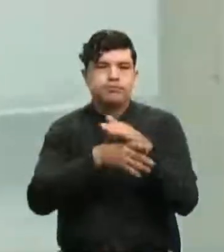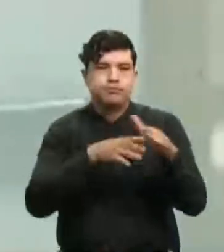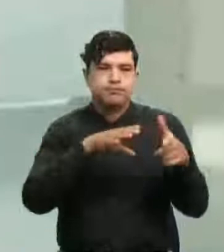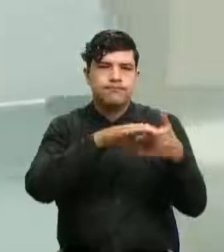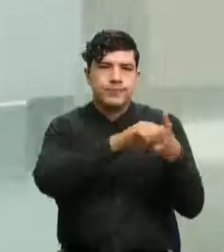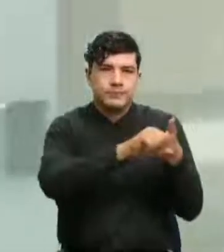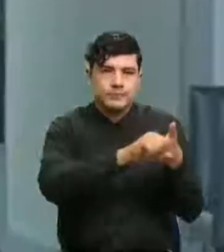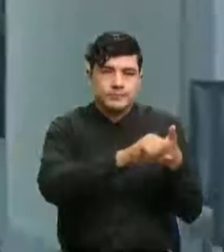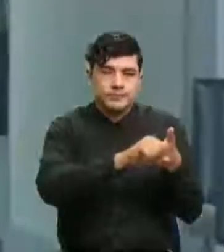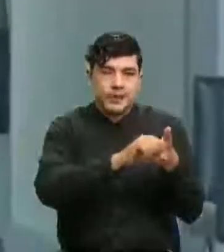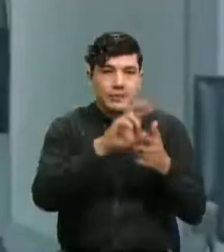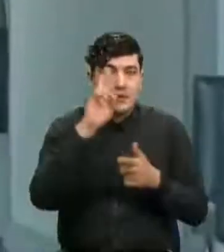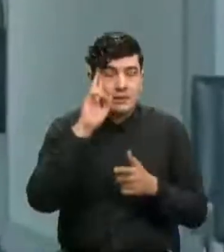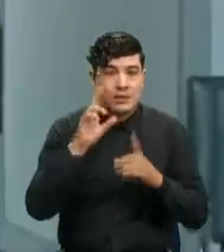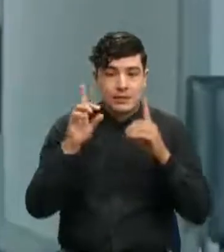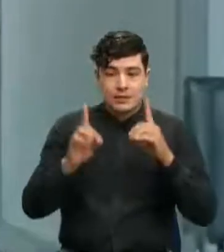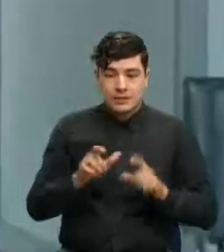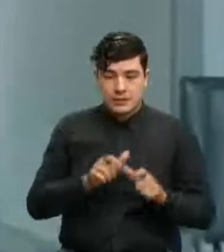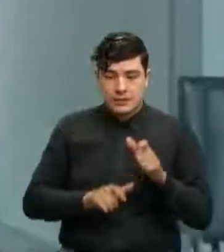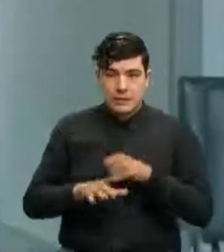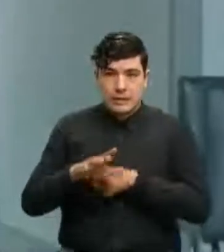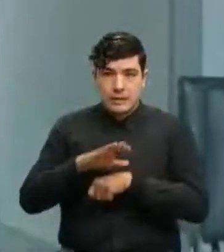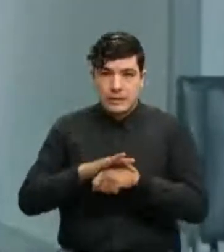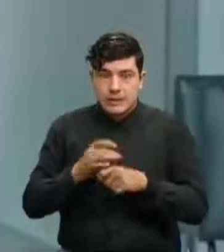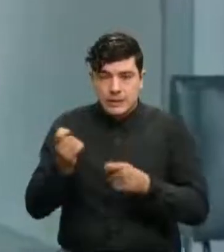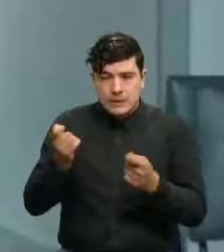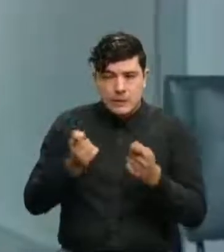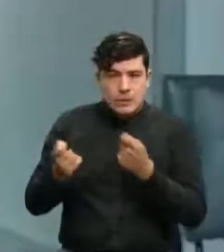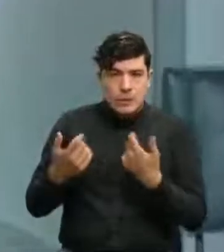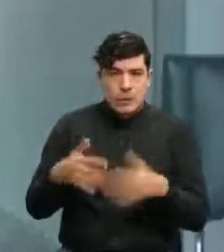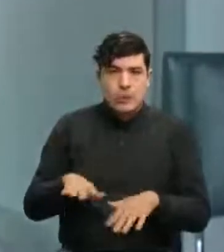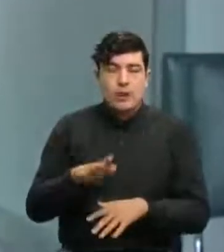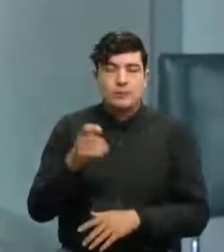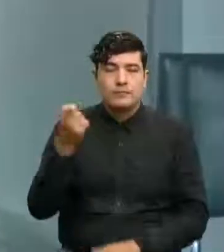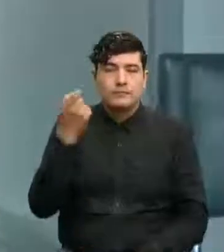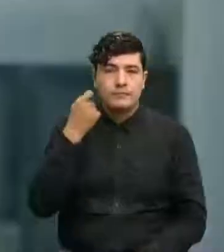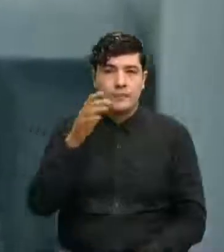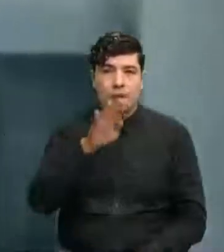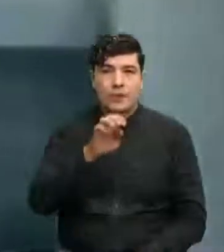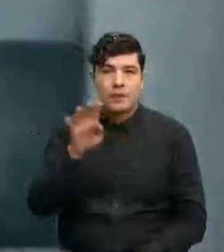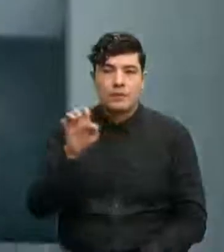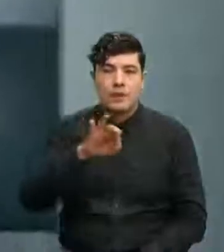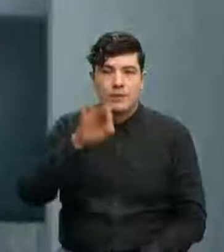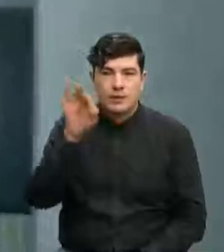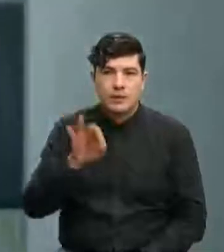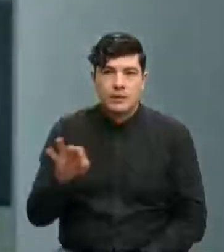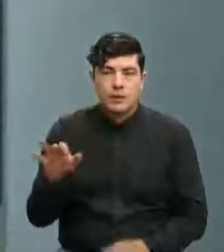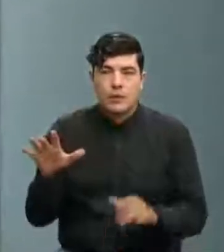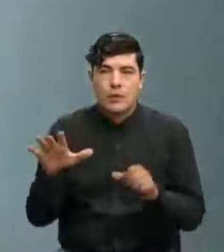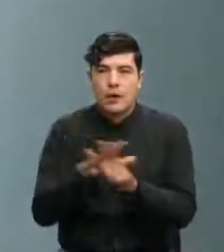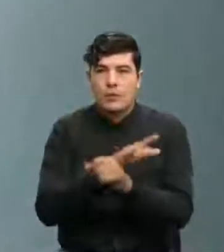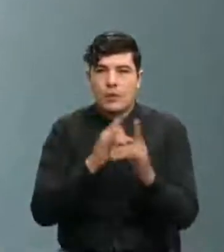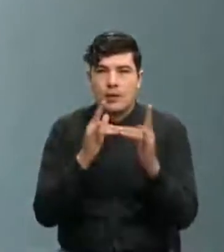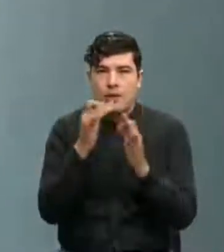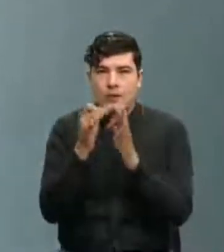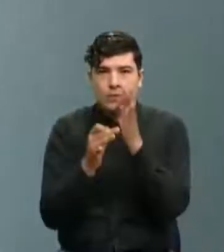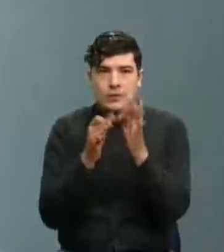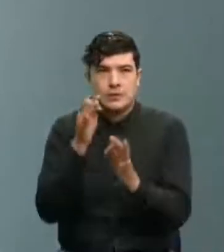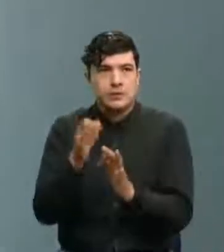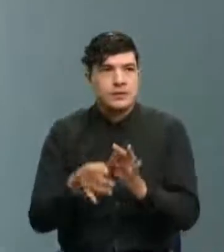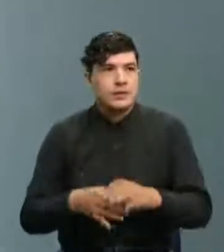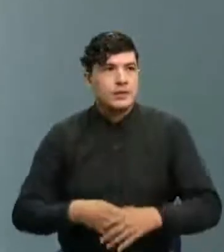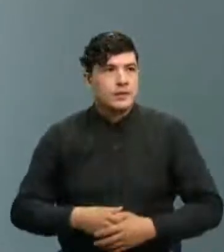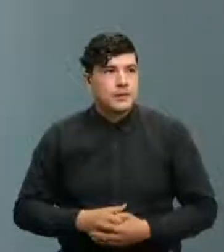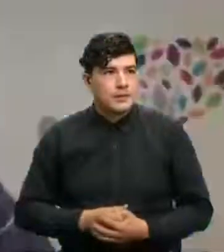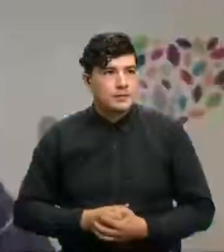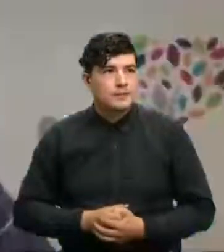este jueves en un 99% de ocupación en UCI y tan solo tiene 4 camas disponibles que se llenan en cuestión de minutos. Nosotros